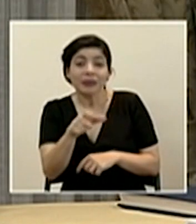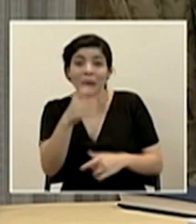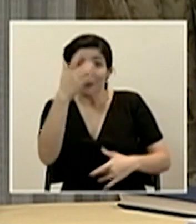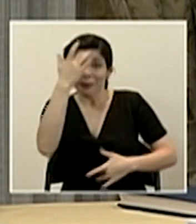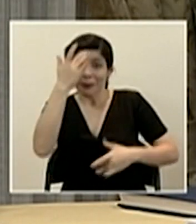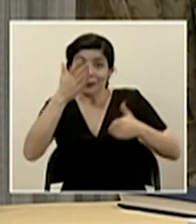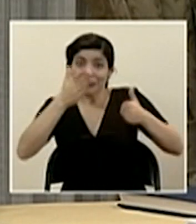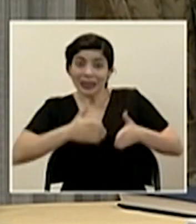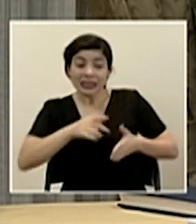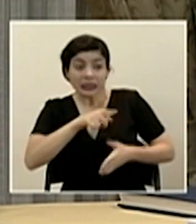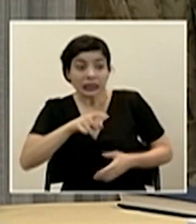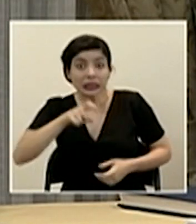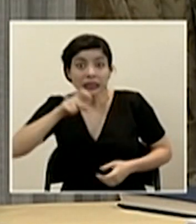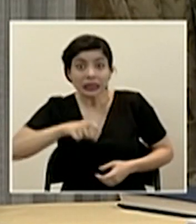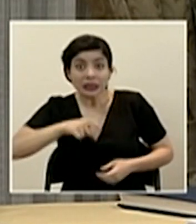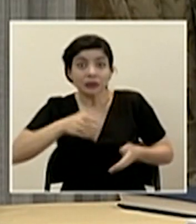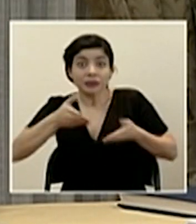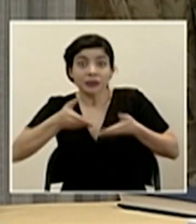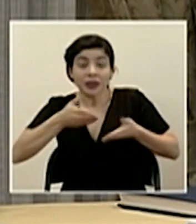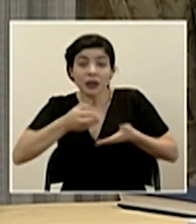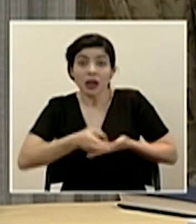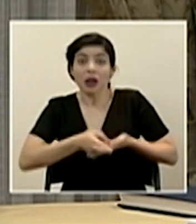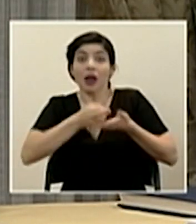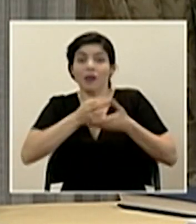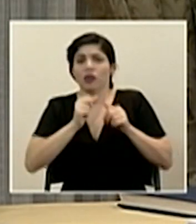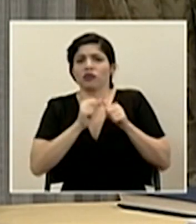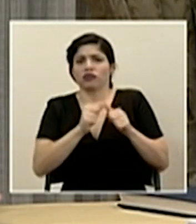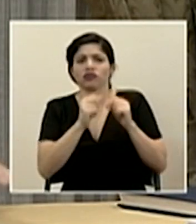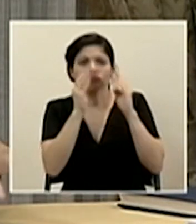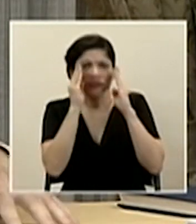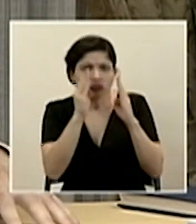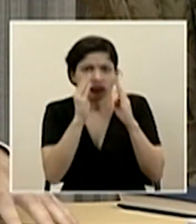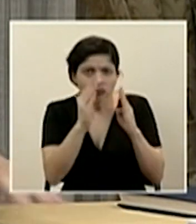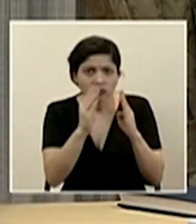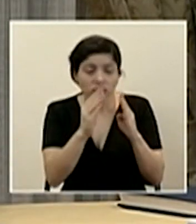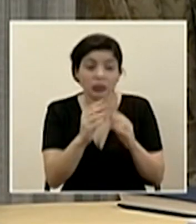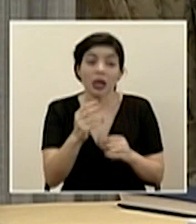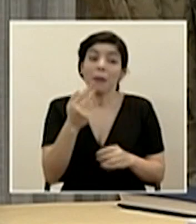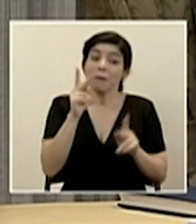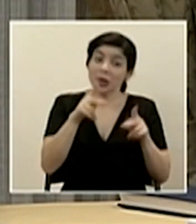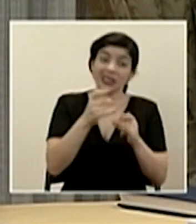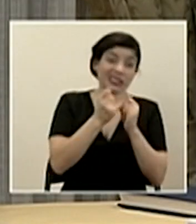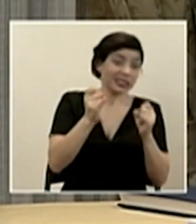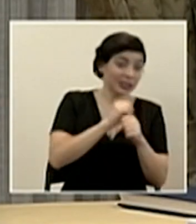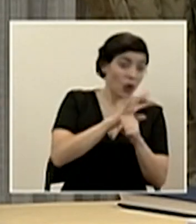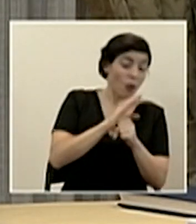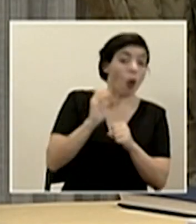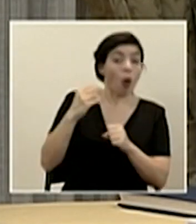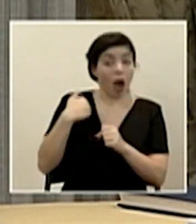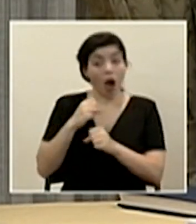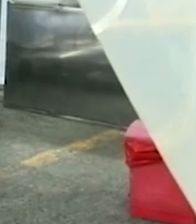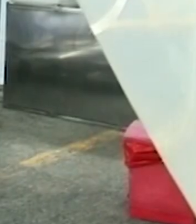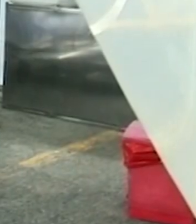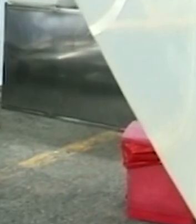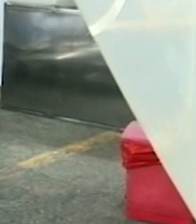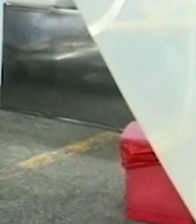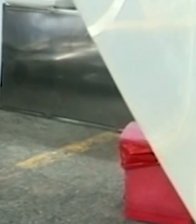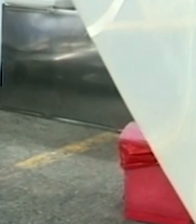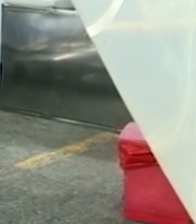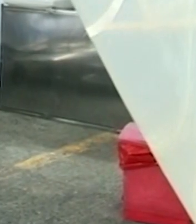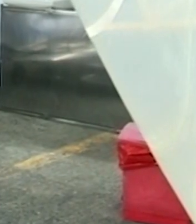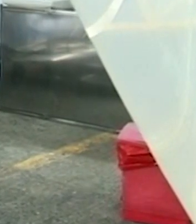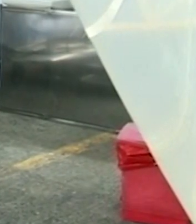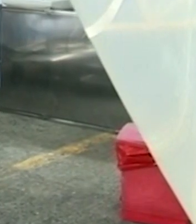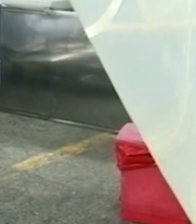los pacientes que requieren de estos servicios de rehabilitación, tanto los non-COVID como los COVID positivos. El